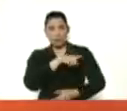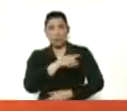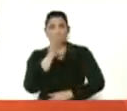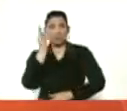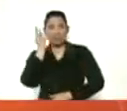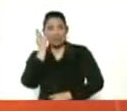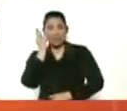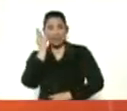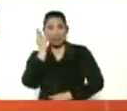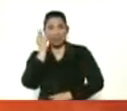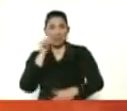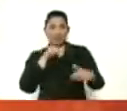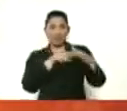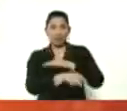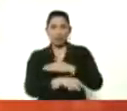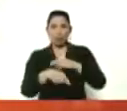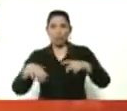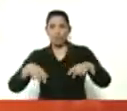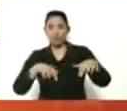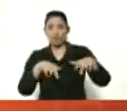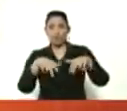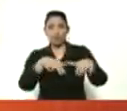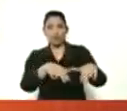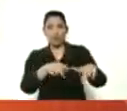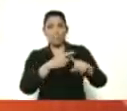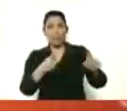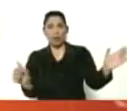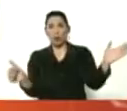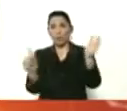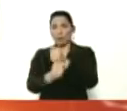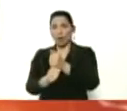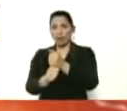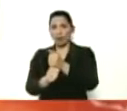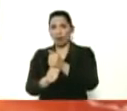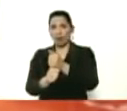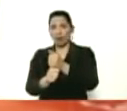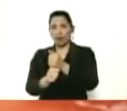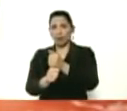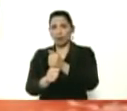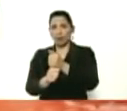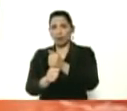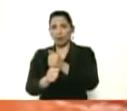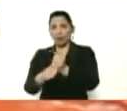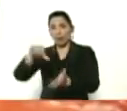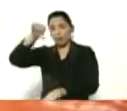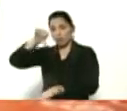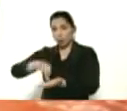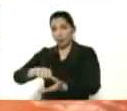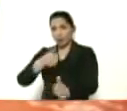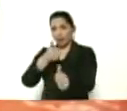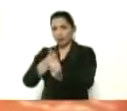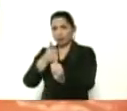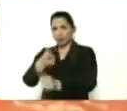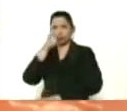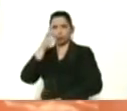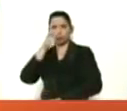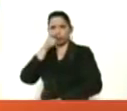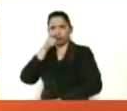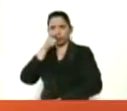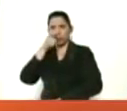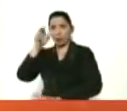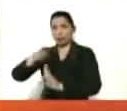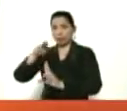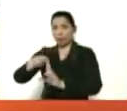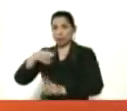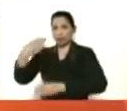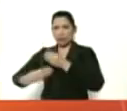esta señora ingresó por una trocha, pero fue captada por el puesto de asistencia que tenemos ahí en San Antonio, y ahí se le